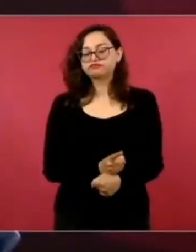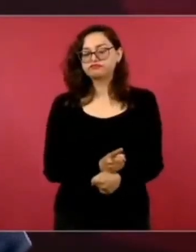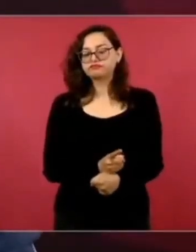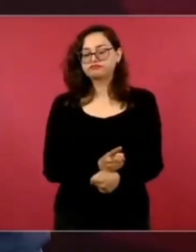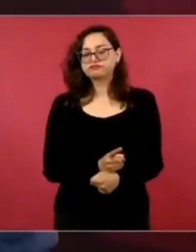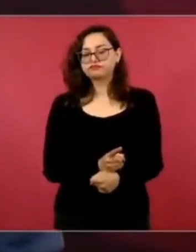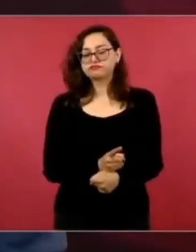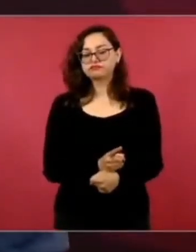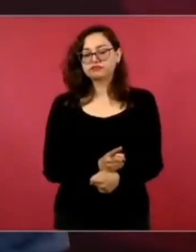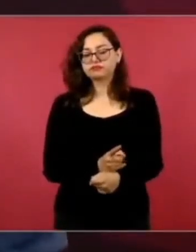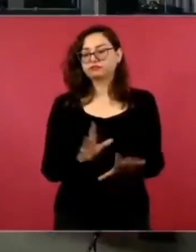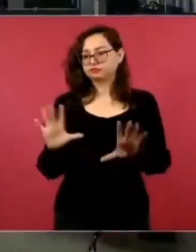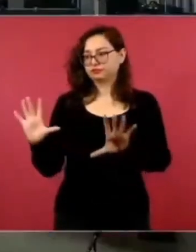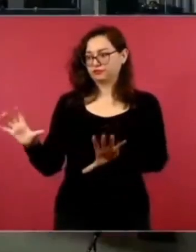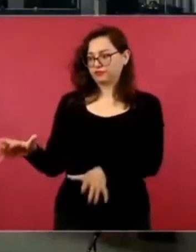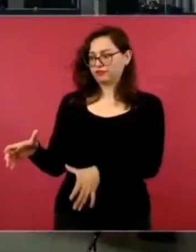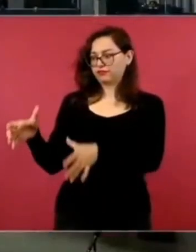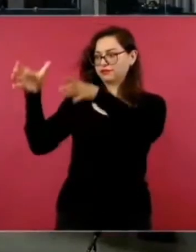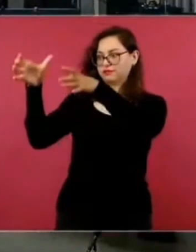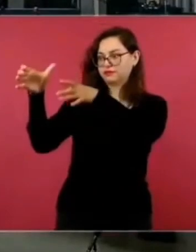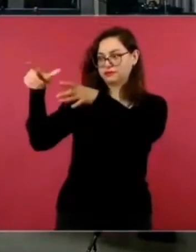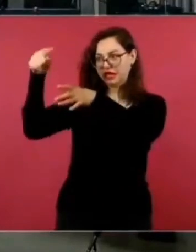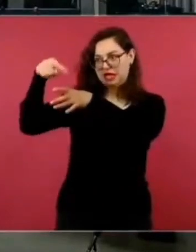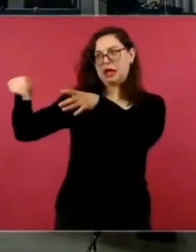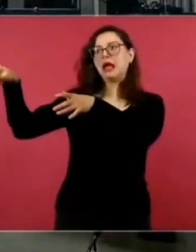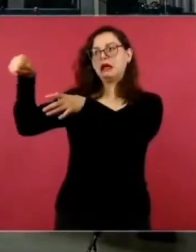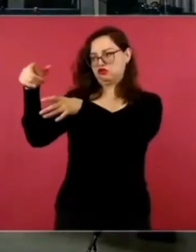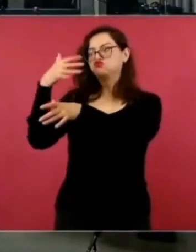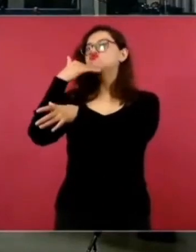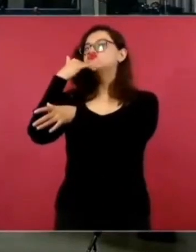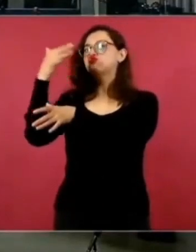Los corruptos son los de arriba.